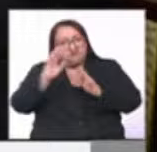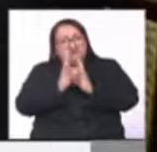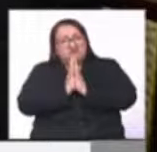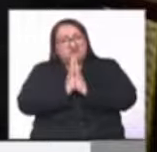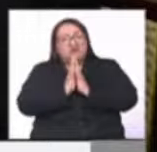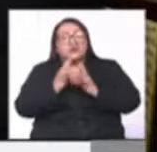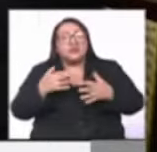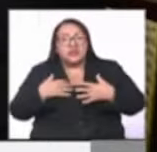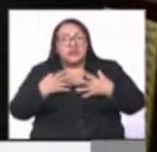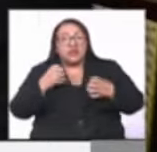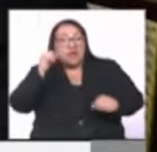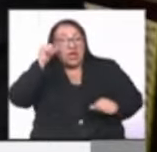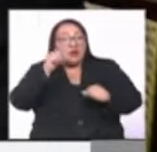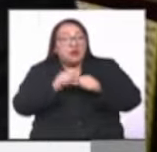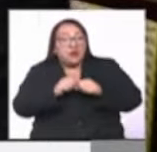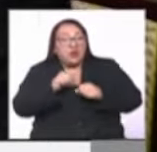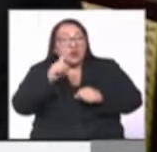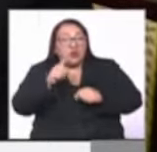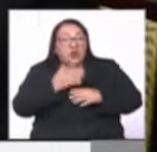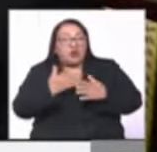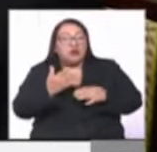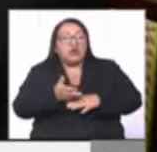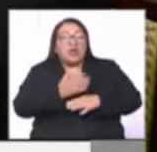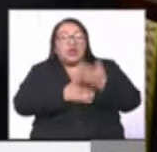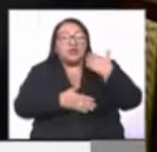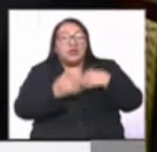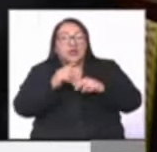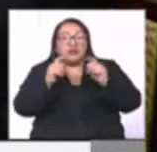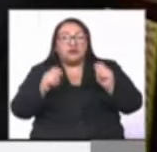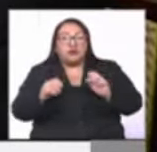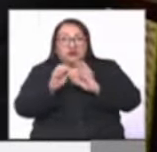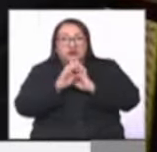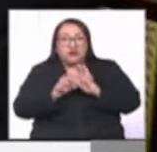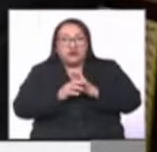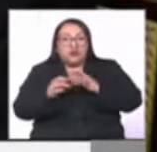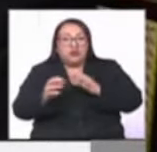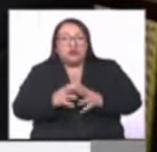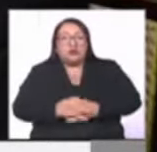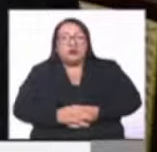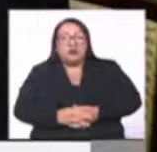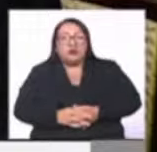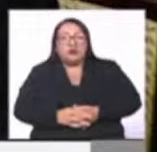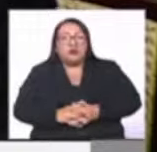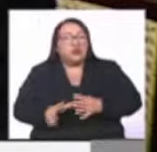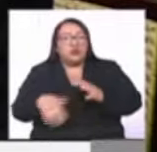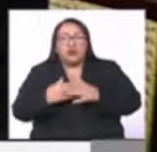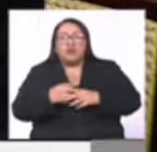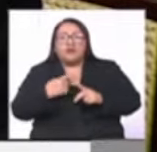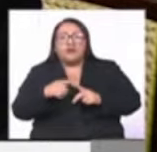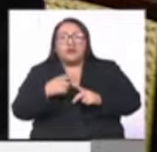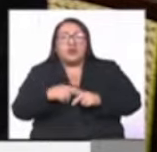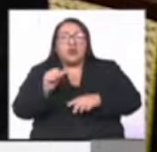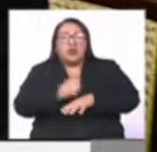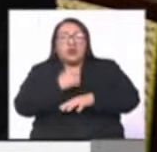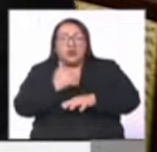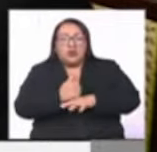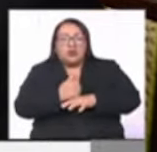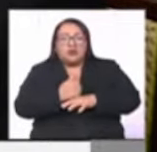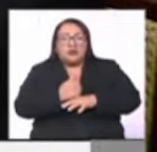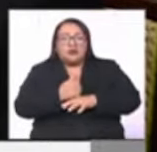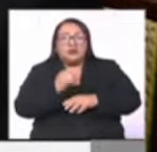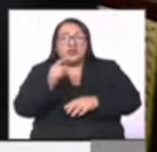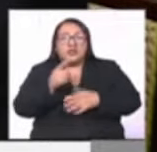hacer un recordatorio de un precedente que el tribunal constitucional ha señalado de todas aquellas autoridades